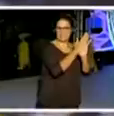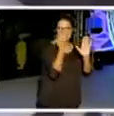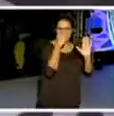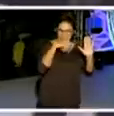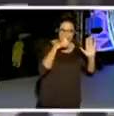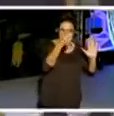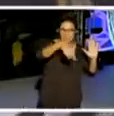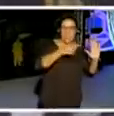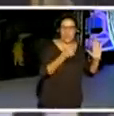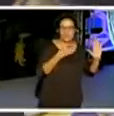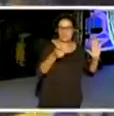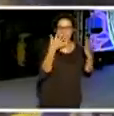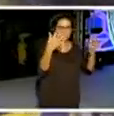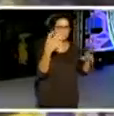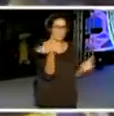año?